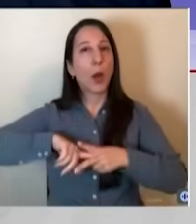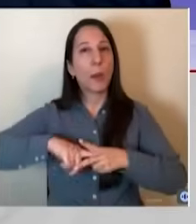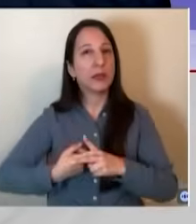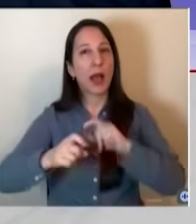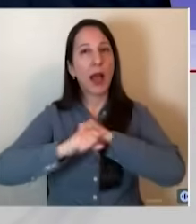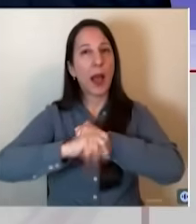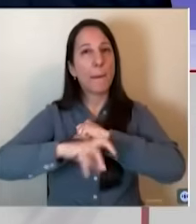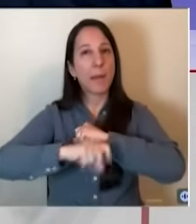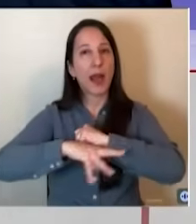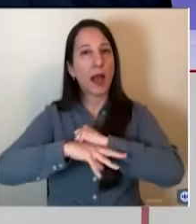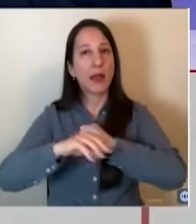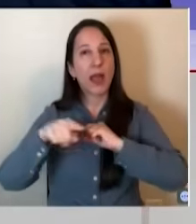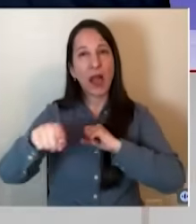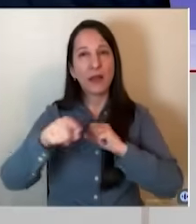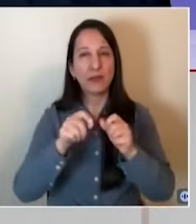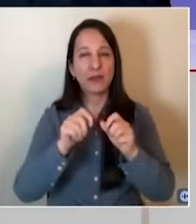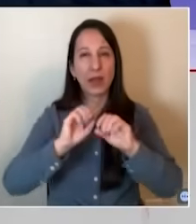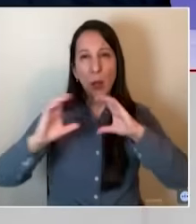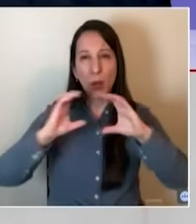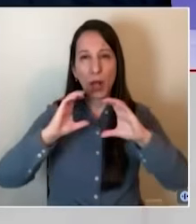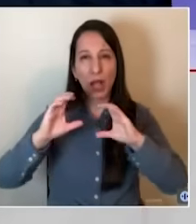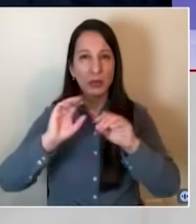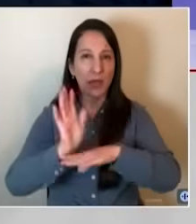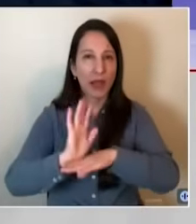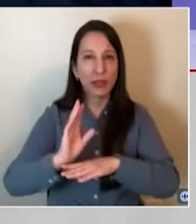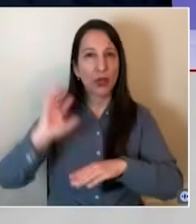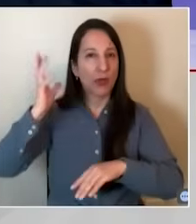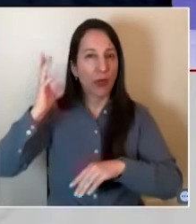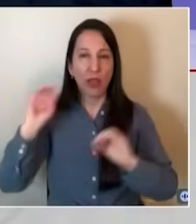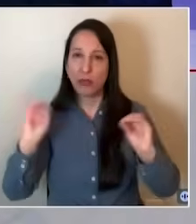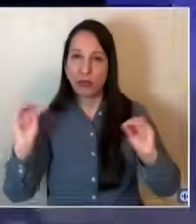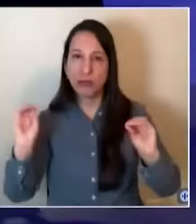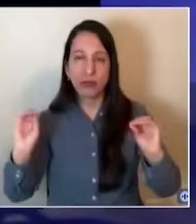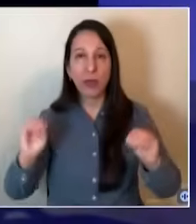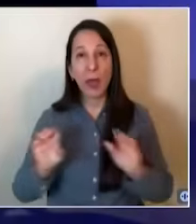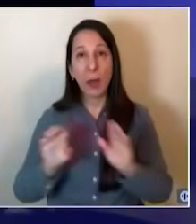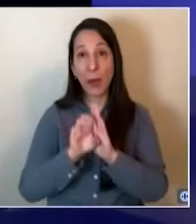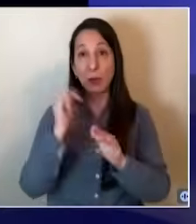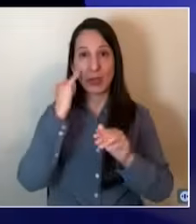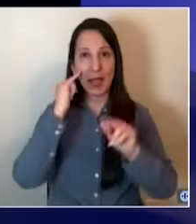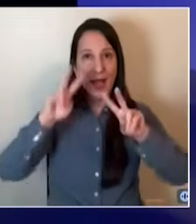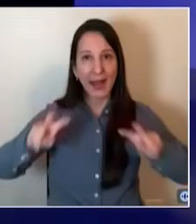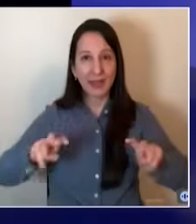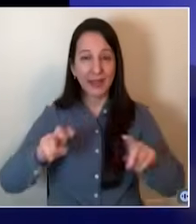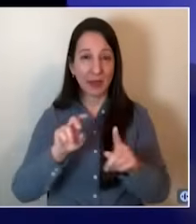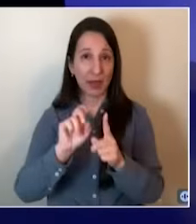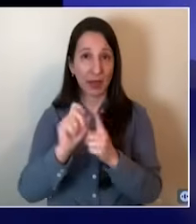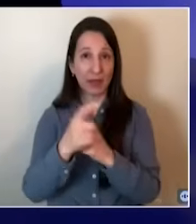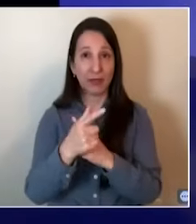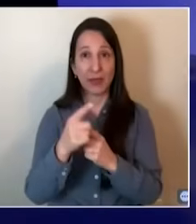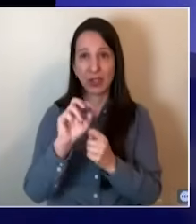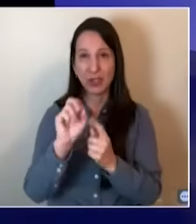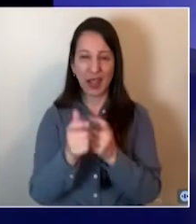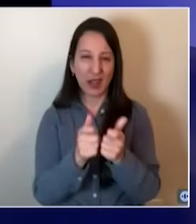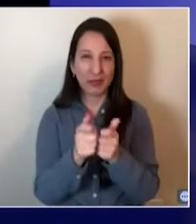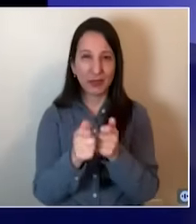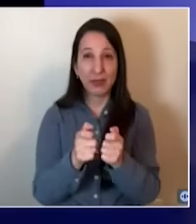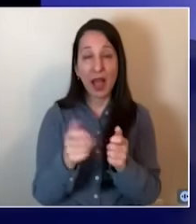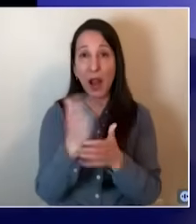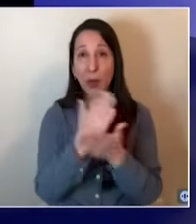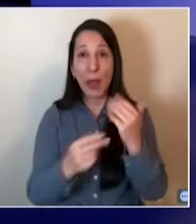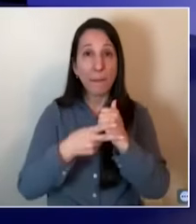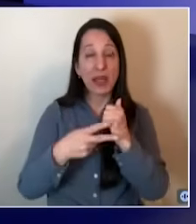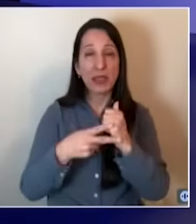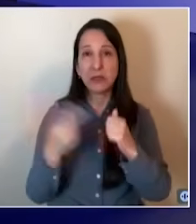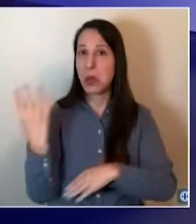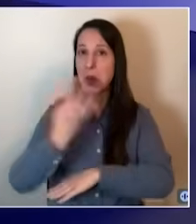de comunicación. Incluso podría decirse, cuando uno analiza las redes sociales, a veces hay días que pasan 4 días y